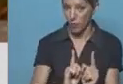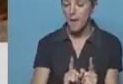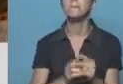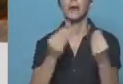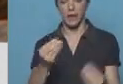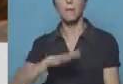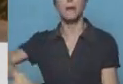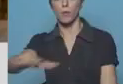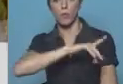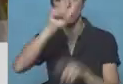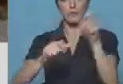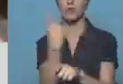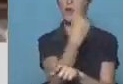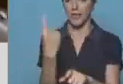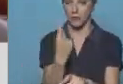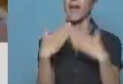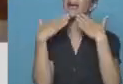del pueblo el centro de su acción.